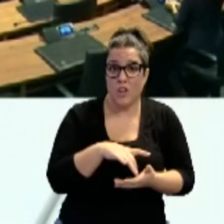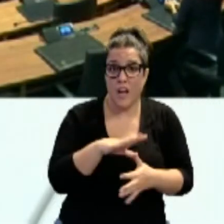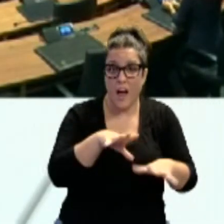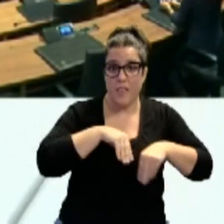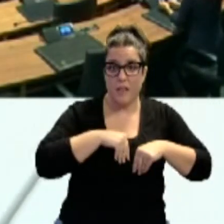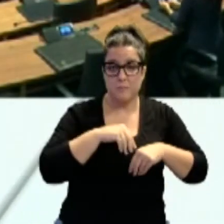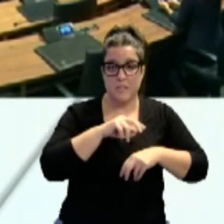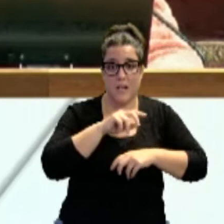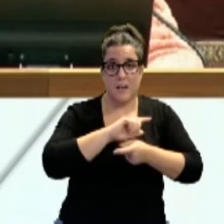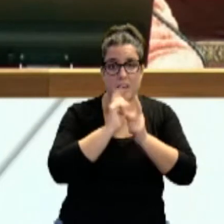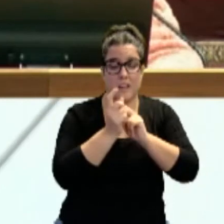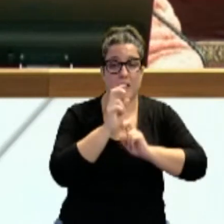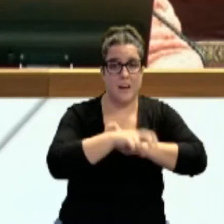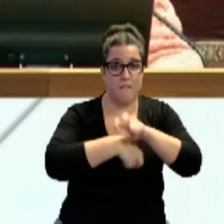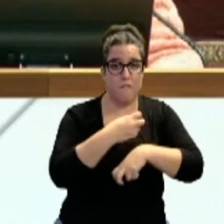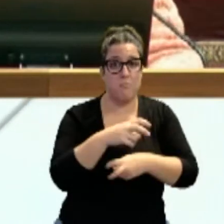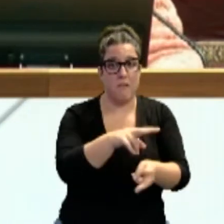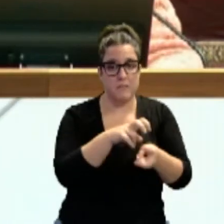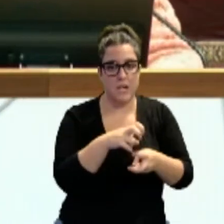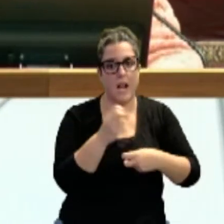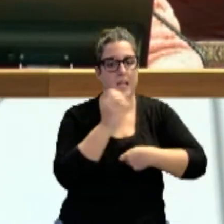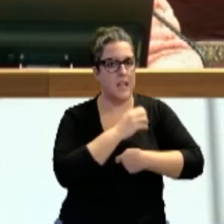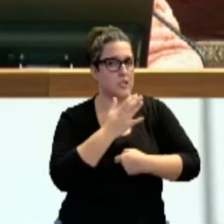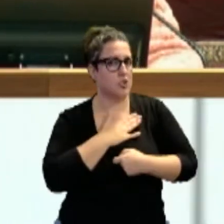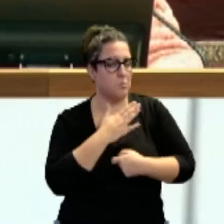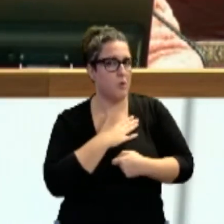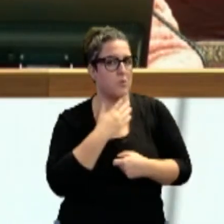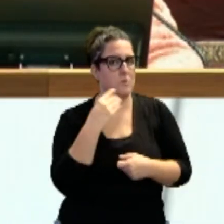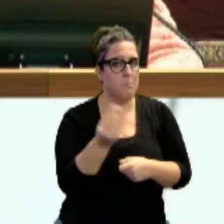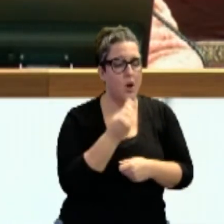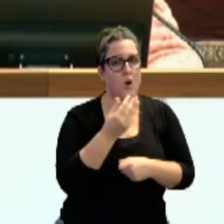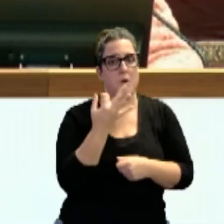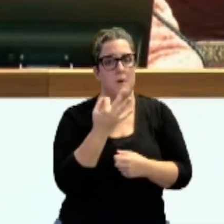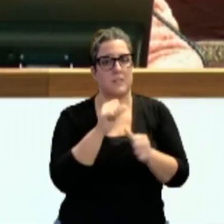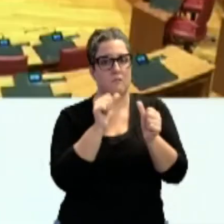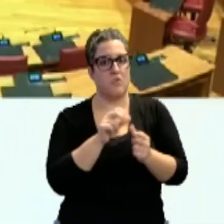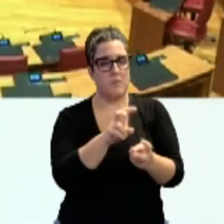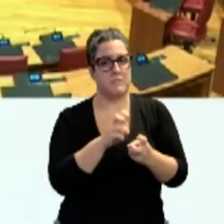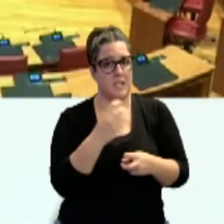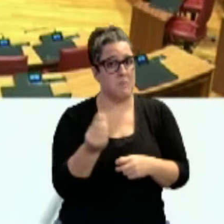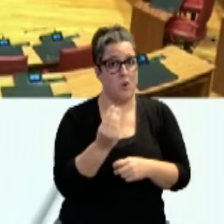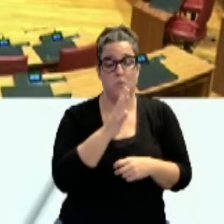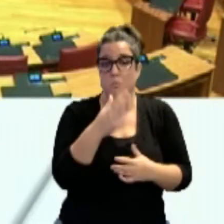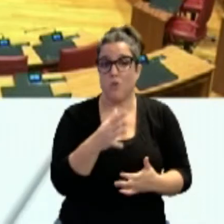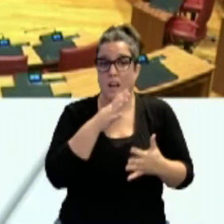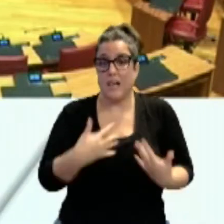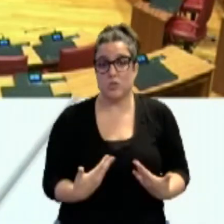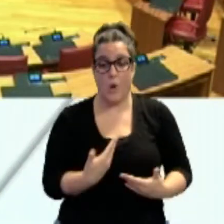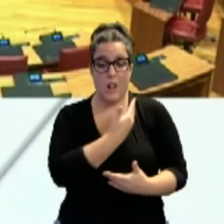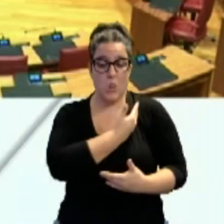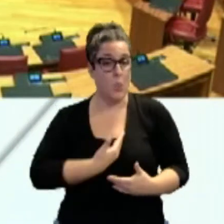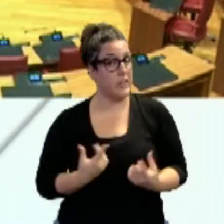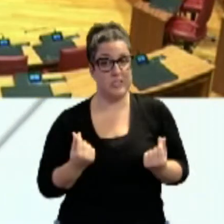los ingresos propios, además de avanzar en una justicia fiscal, porque hoy por hoy los dueños del dinero, las dueñas del dinero en nuestra